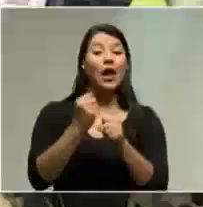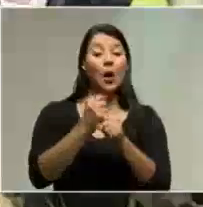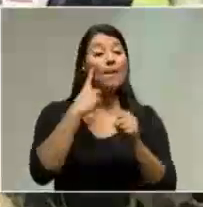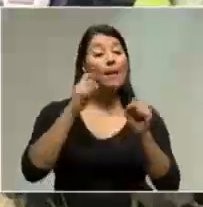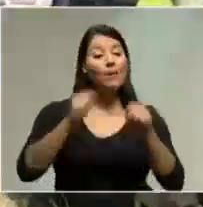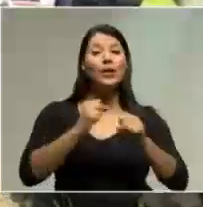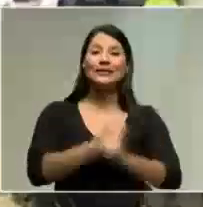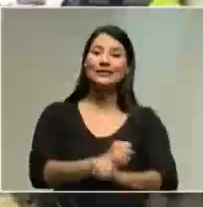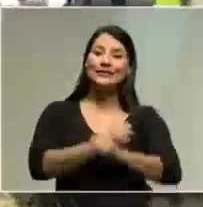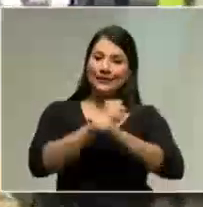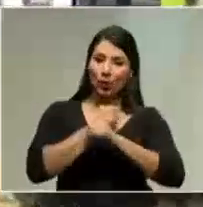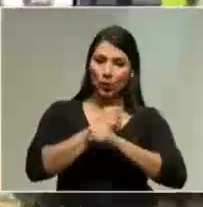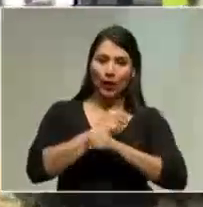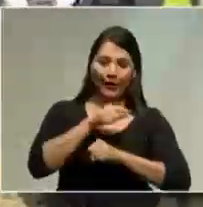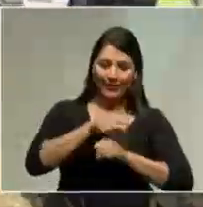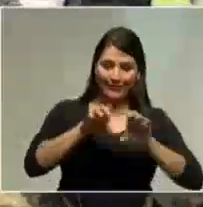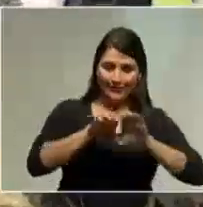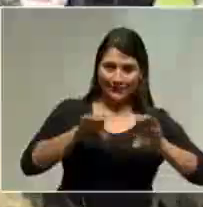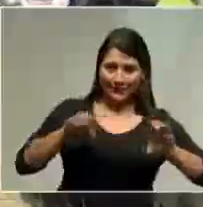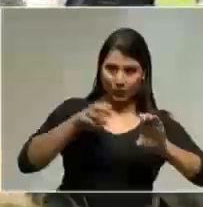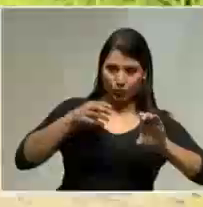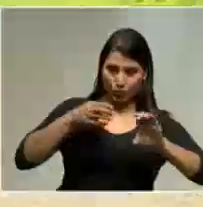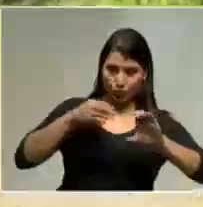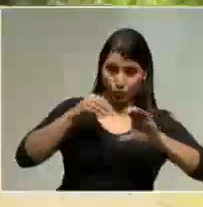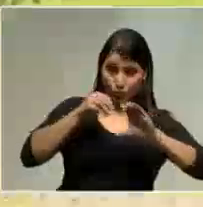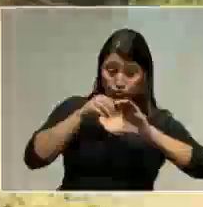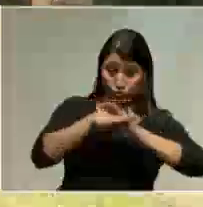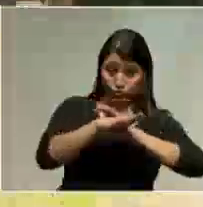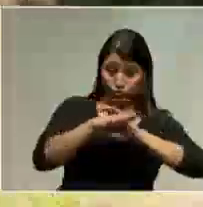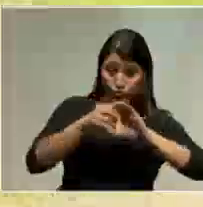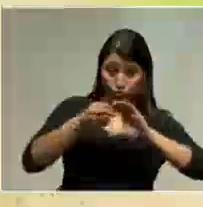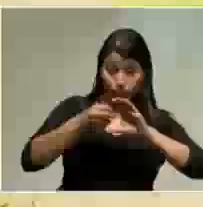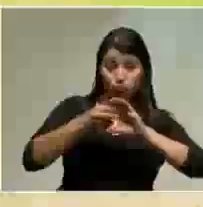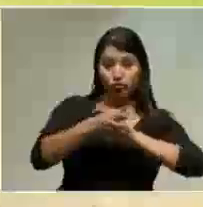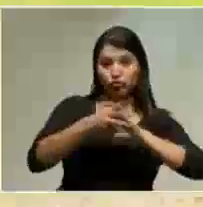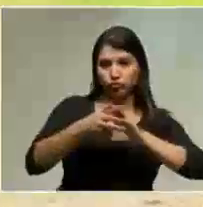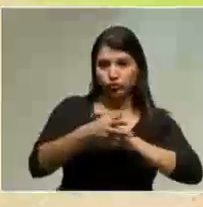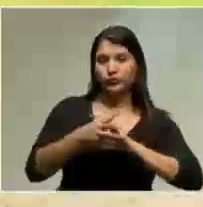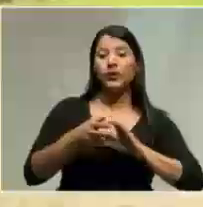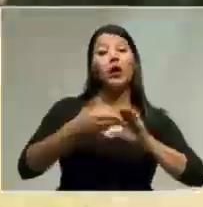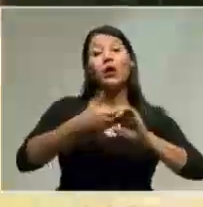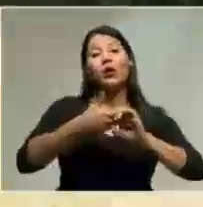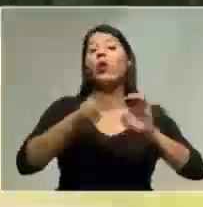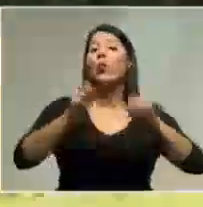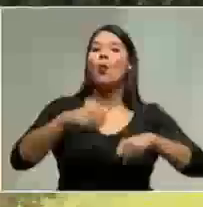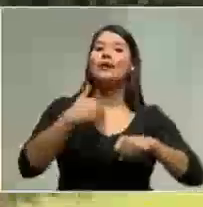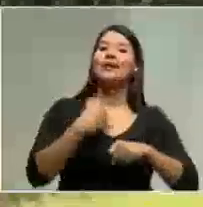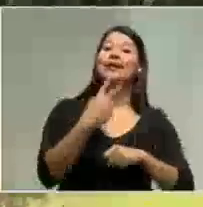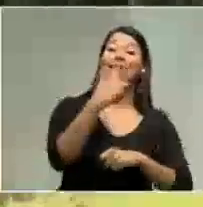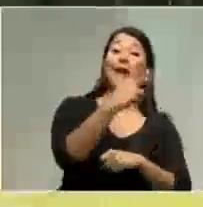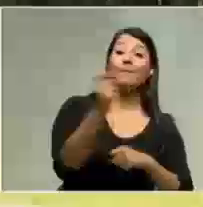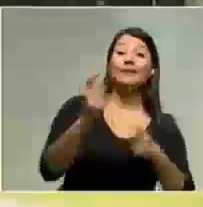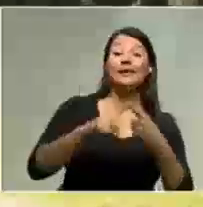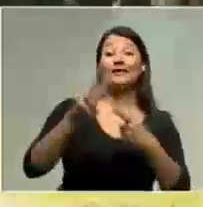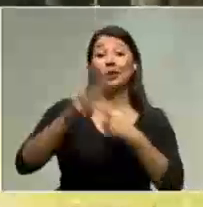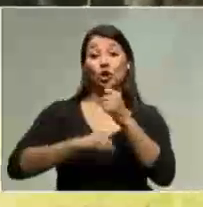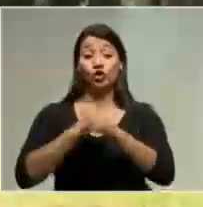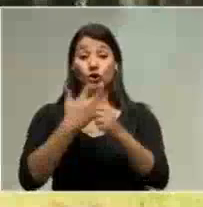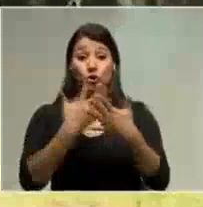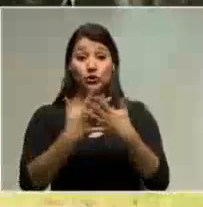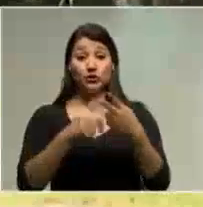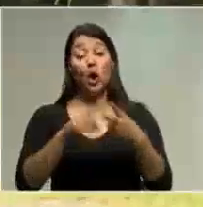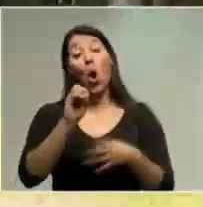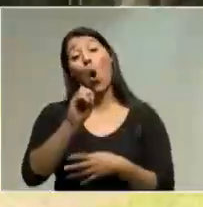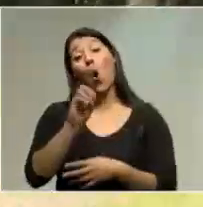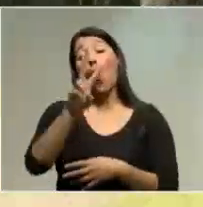cantón limonense. Los magistrados advirtieron que se sanciona a 3 meses a 2 años de cárcel o de 20 a 60 días multa a